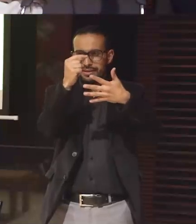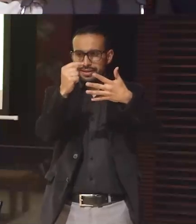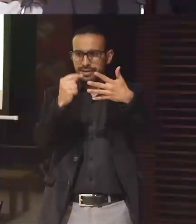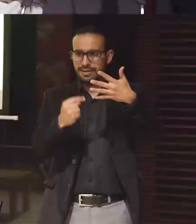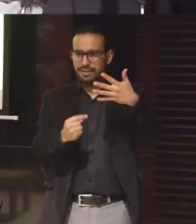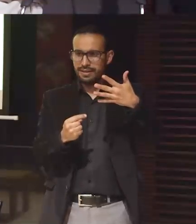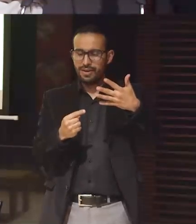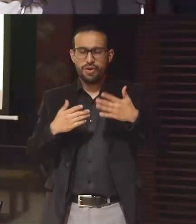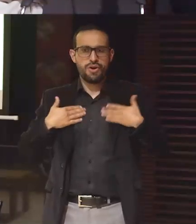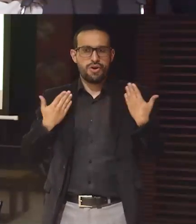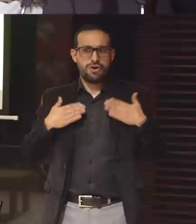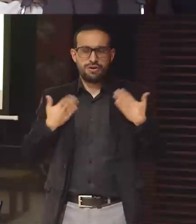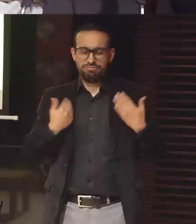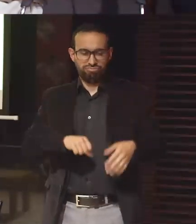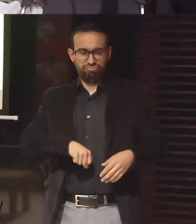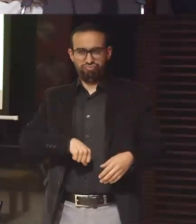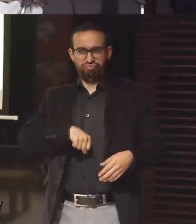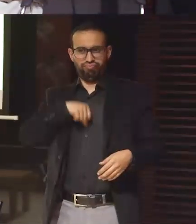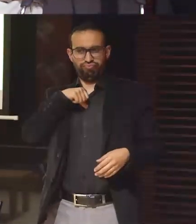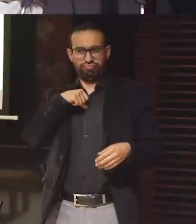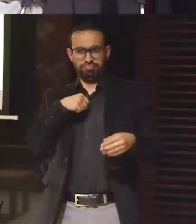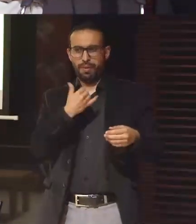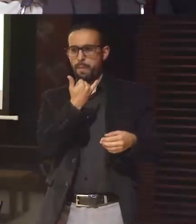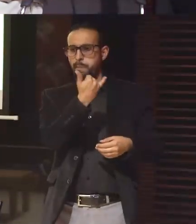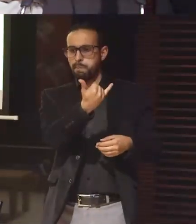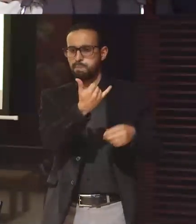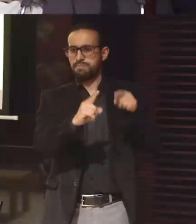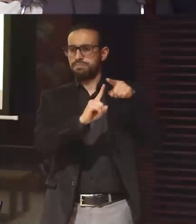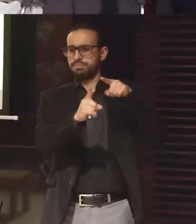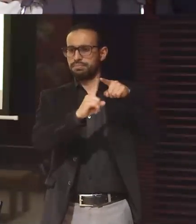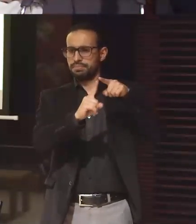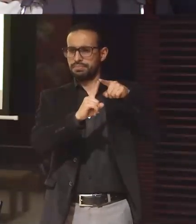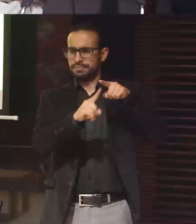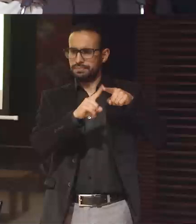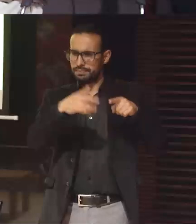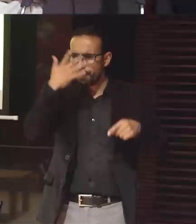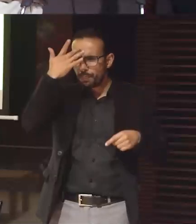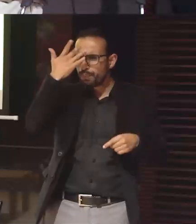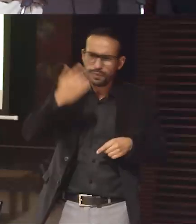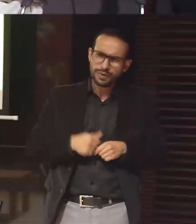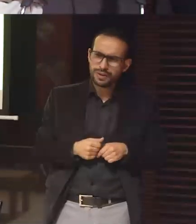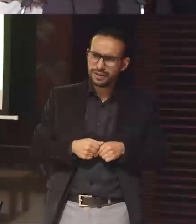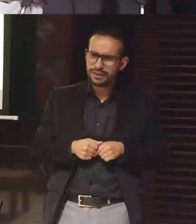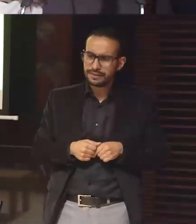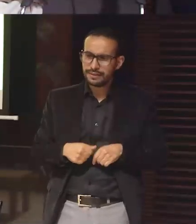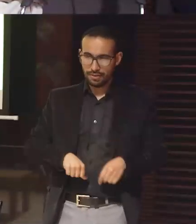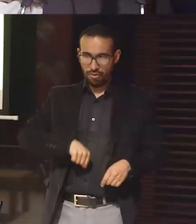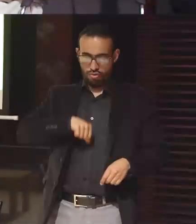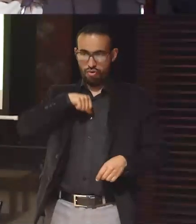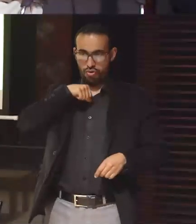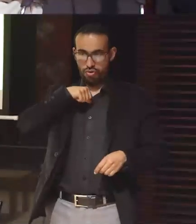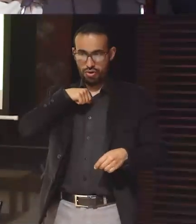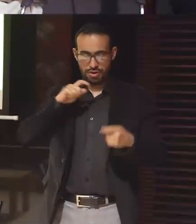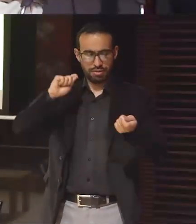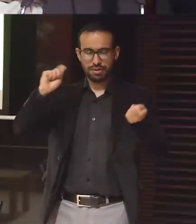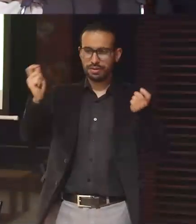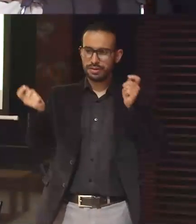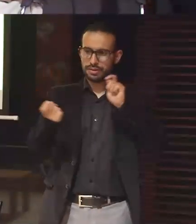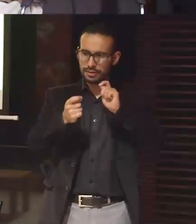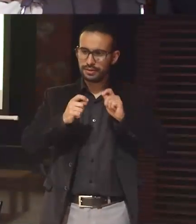tan orgullosos de tener Transmilenio y por la que ese orgullo de transformarse en